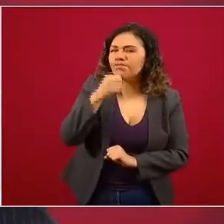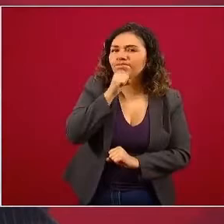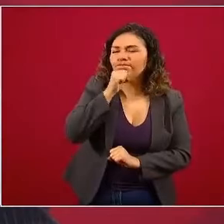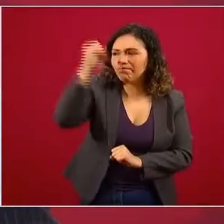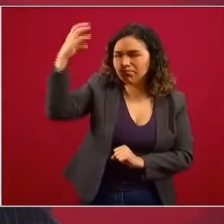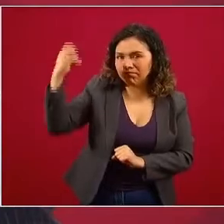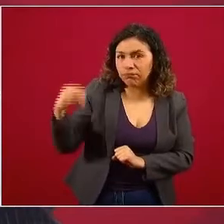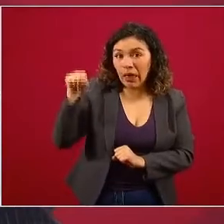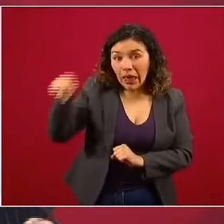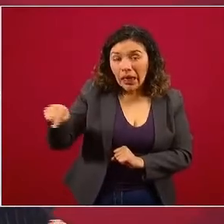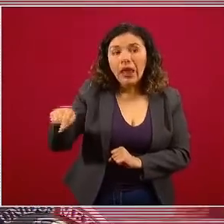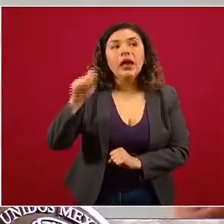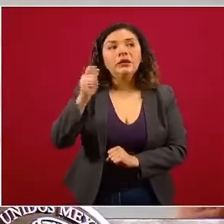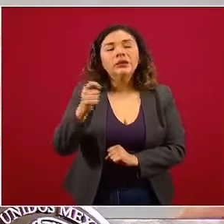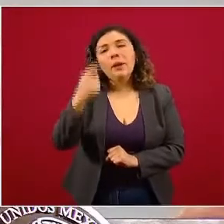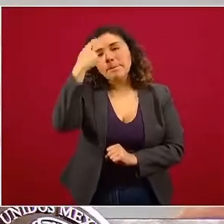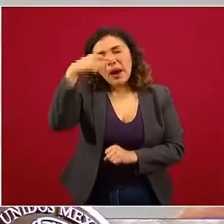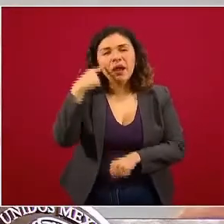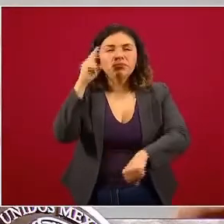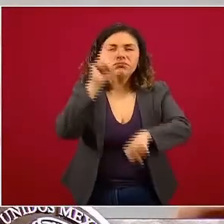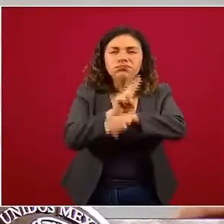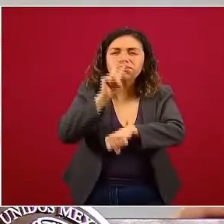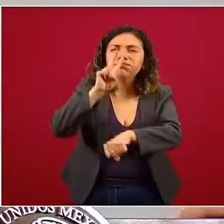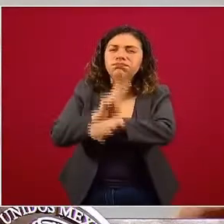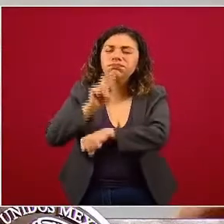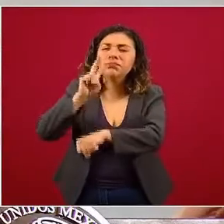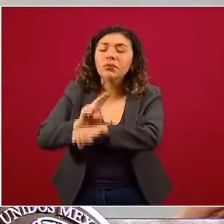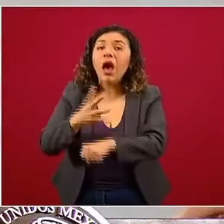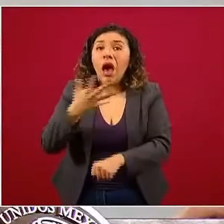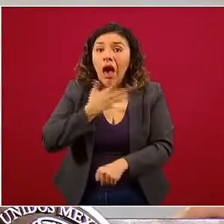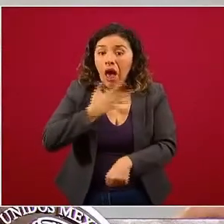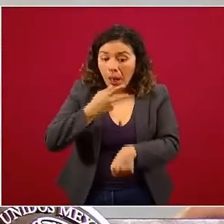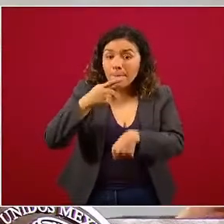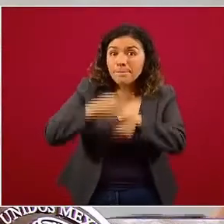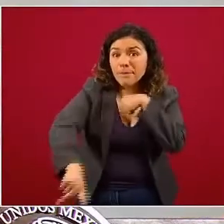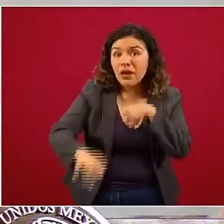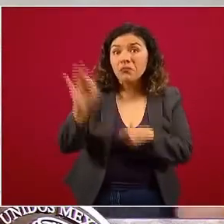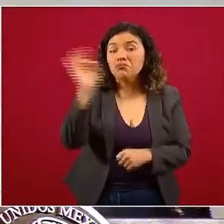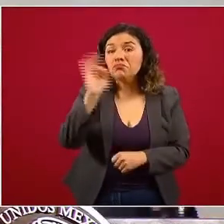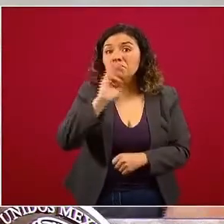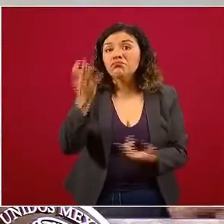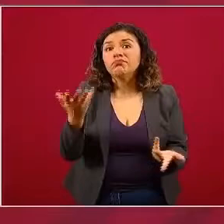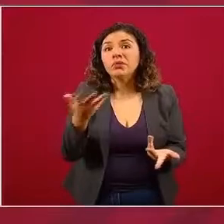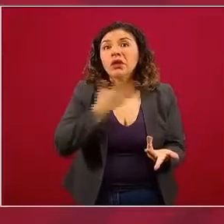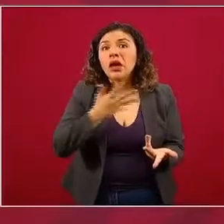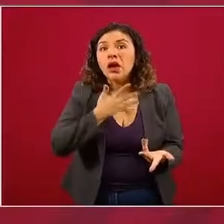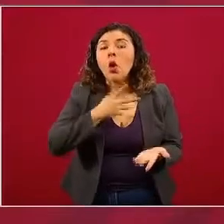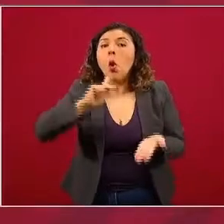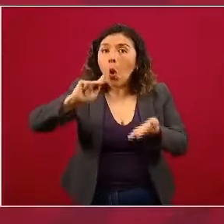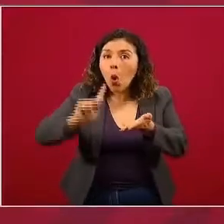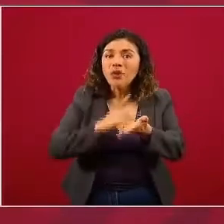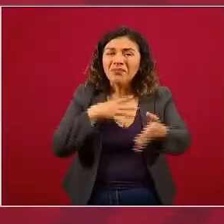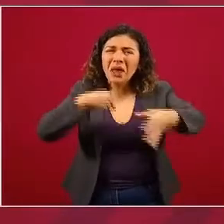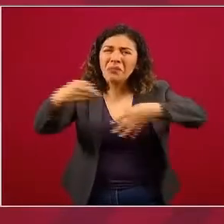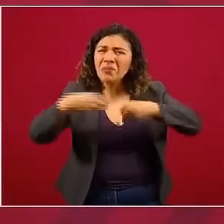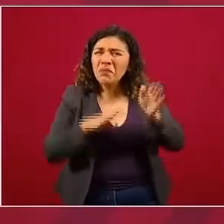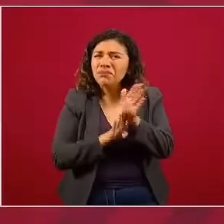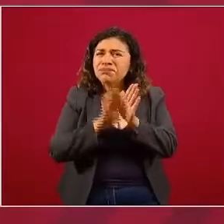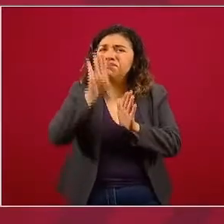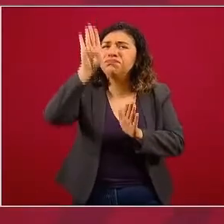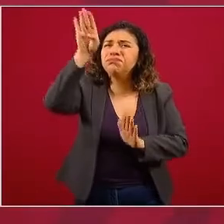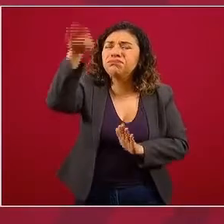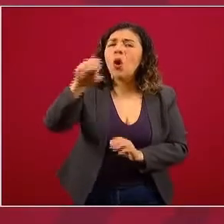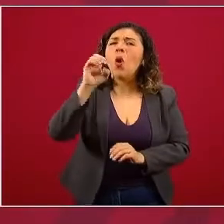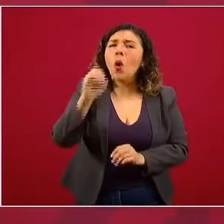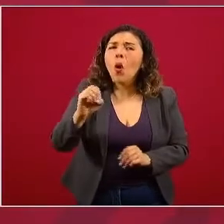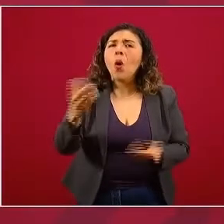este semáforo es un mecanismo de monitoreo sobre el riesgo de que exista una repunte o reemergencia